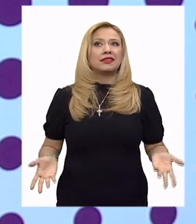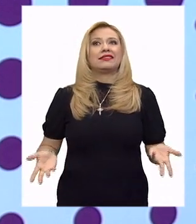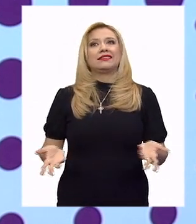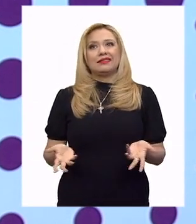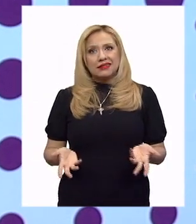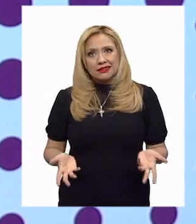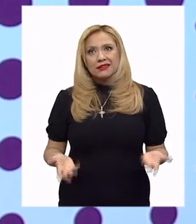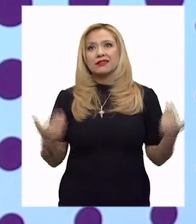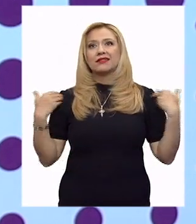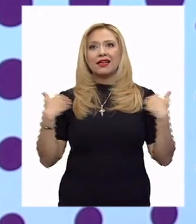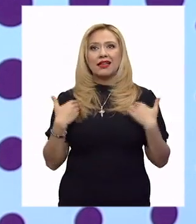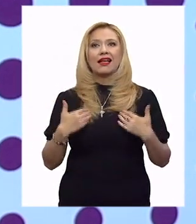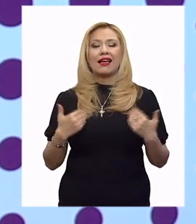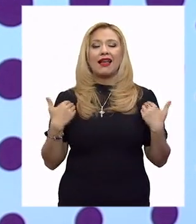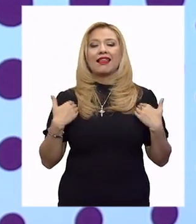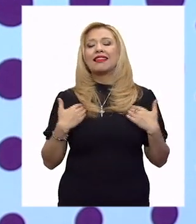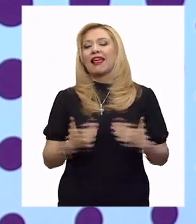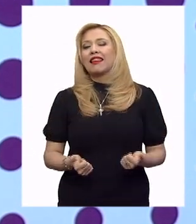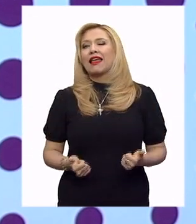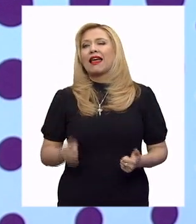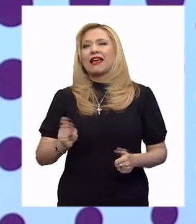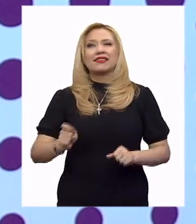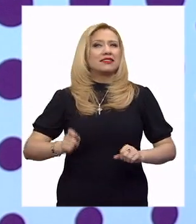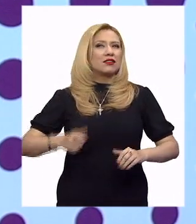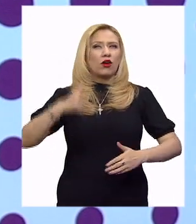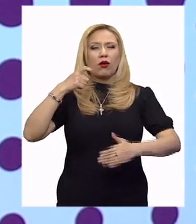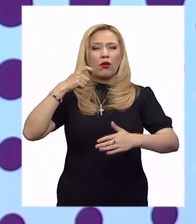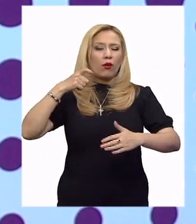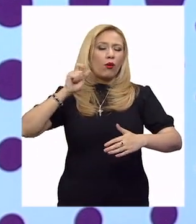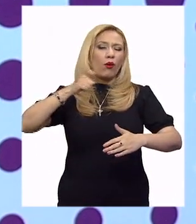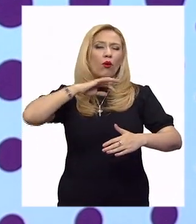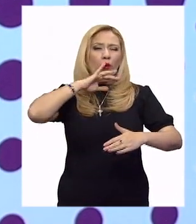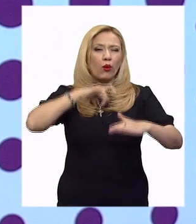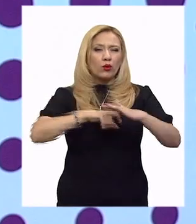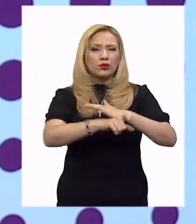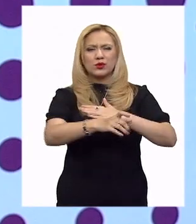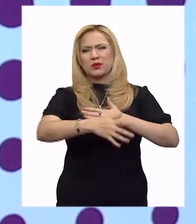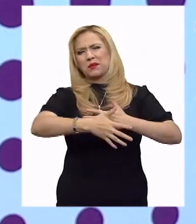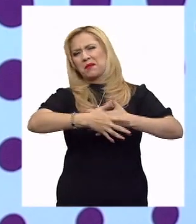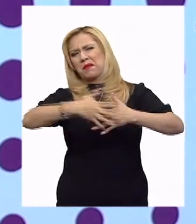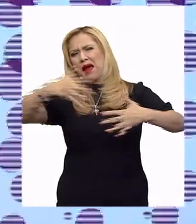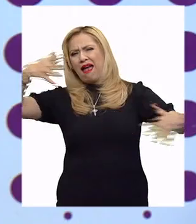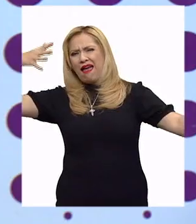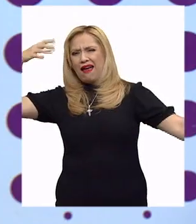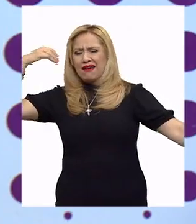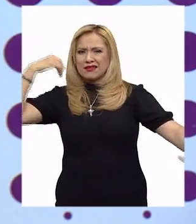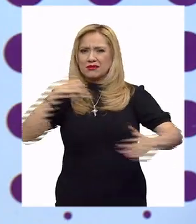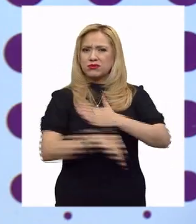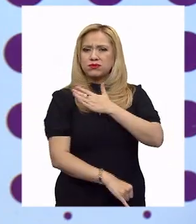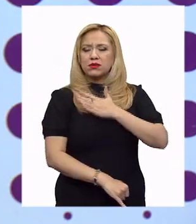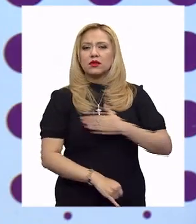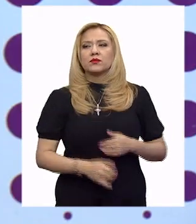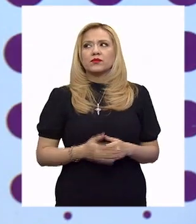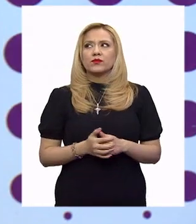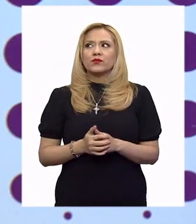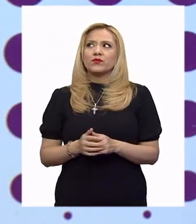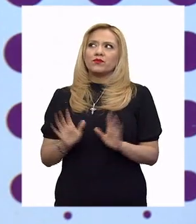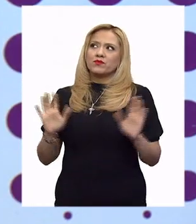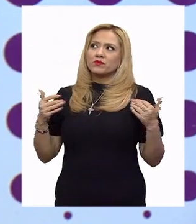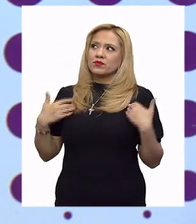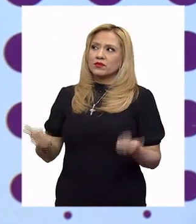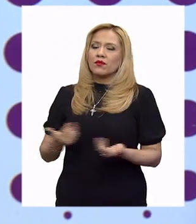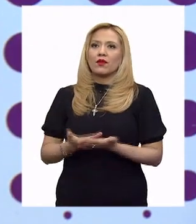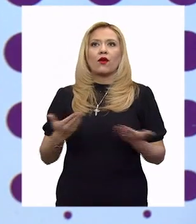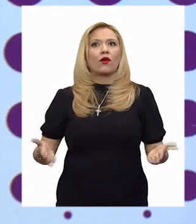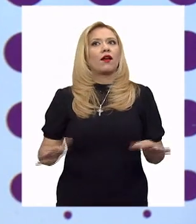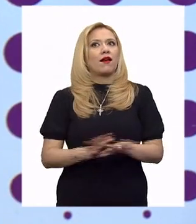también entender que la corrupción es muy amplia en México. Claro. Ahora, ¿dirías que el sistema jurídico, el régimen jurídico ya está a la